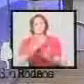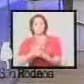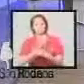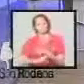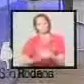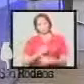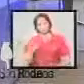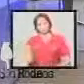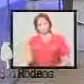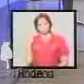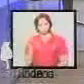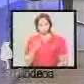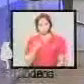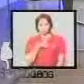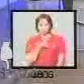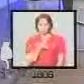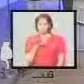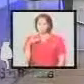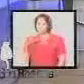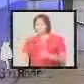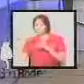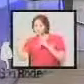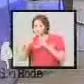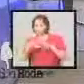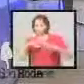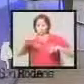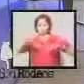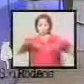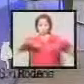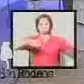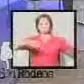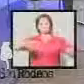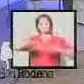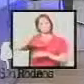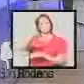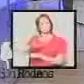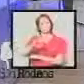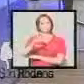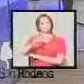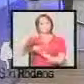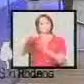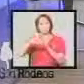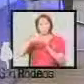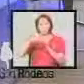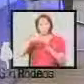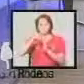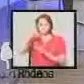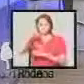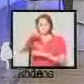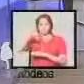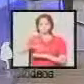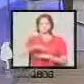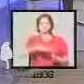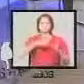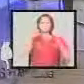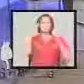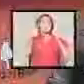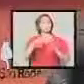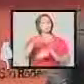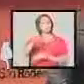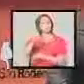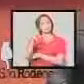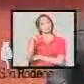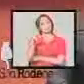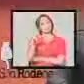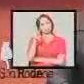anterior. Nuestra proyección es colocar aproximadamente 550 mil millones de colones, atender a unas 130